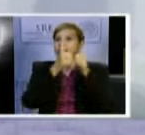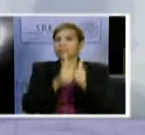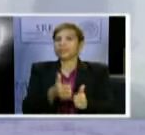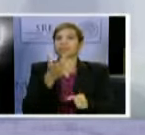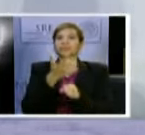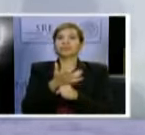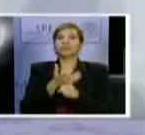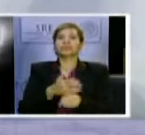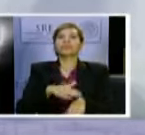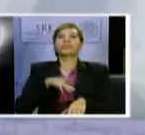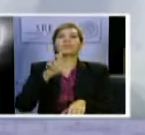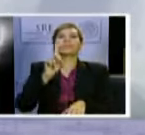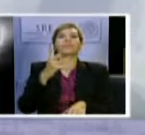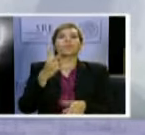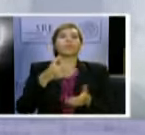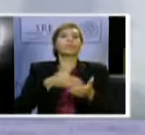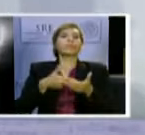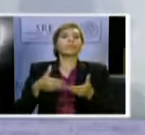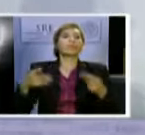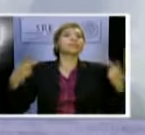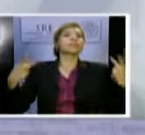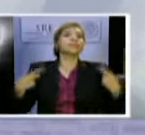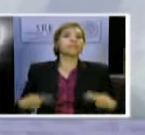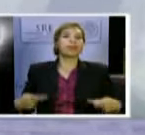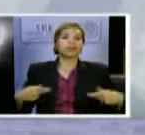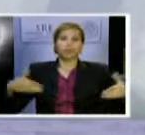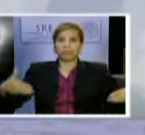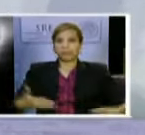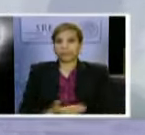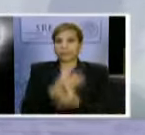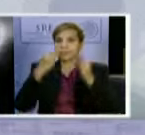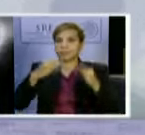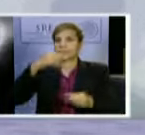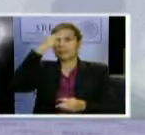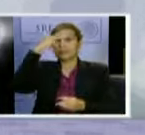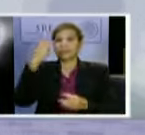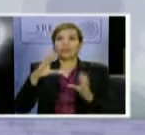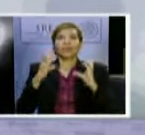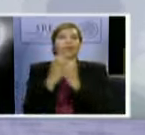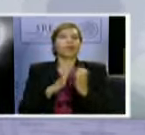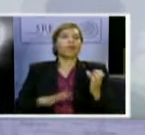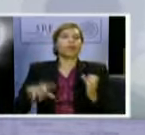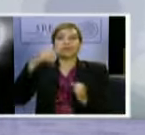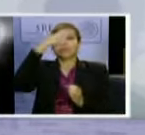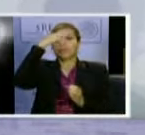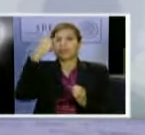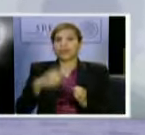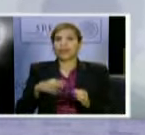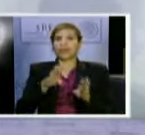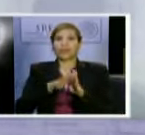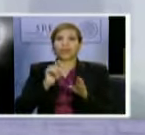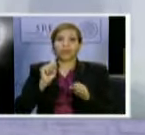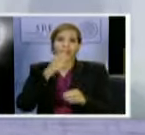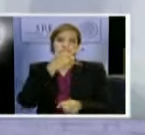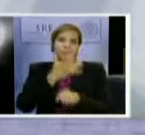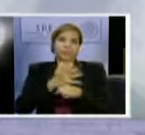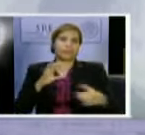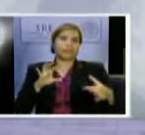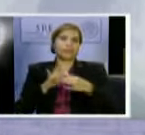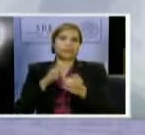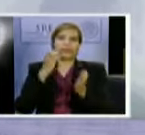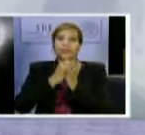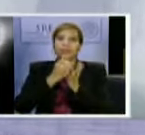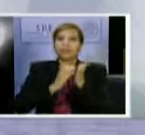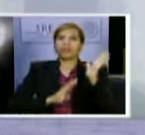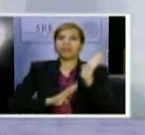como decíamos, más de 34 millones de personas de origen mexicano. Esta comunidad mexicoamericana está económica, social